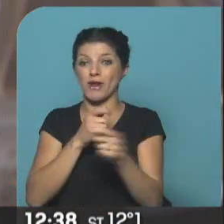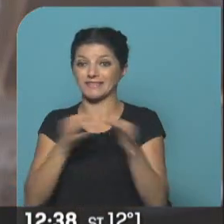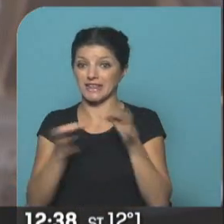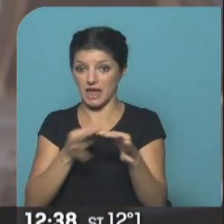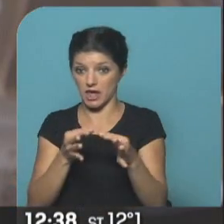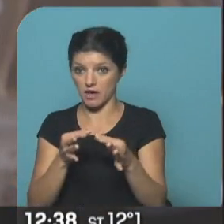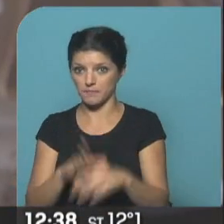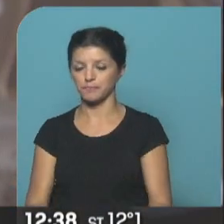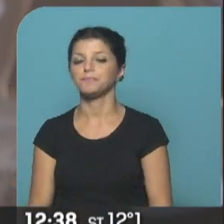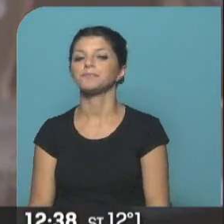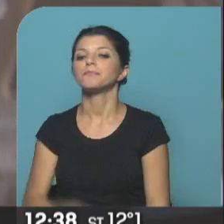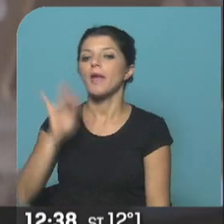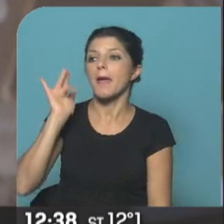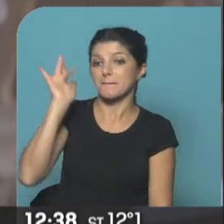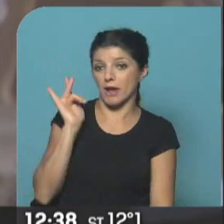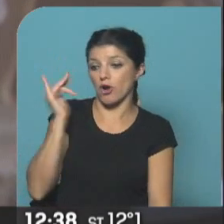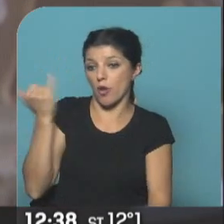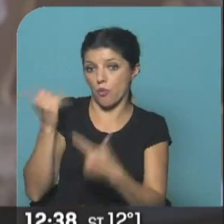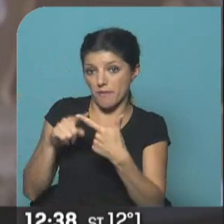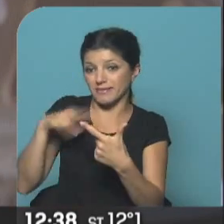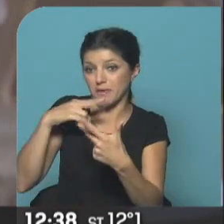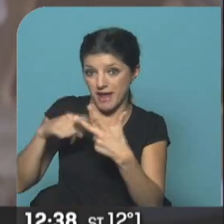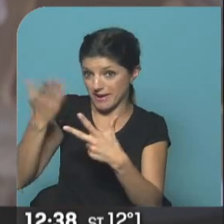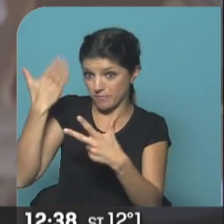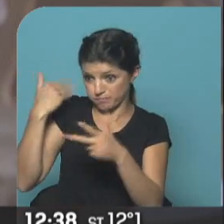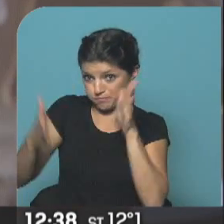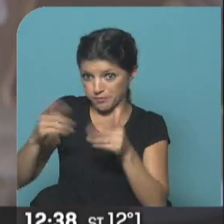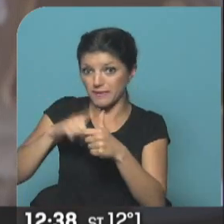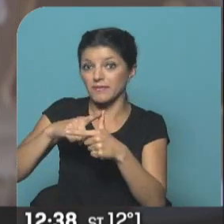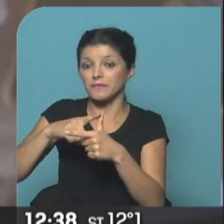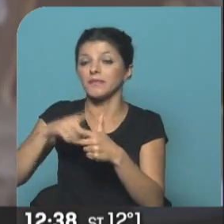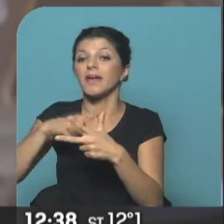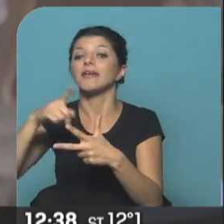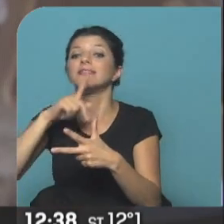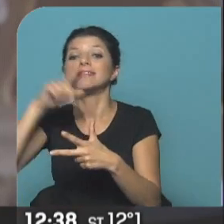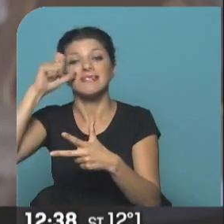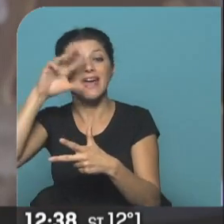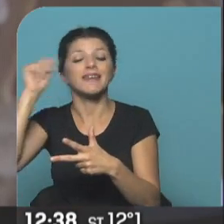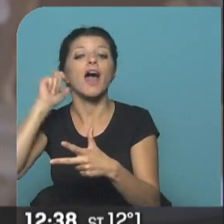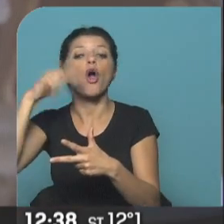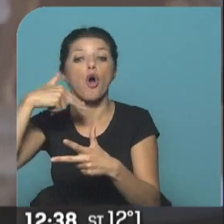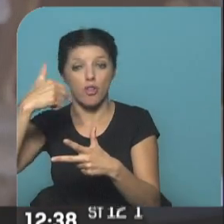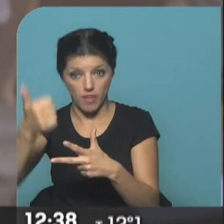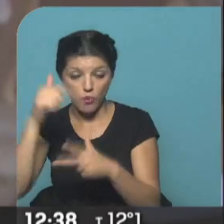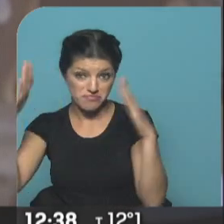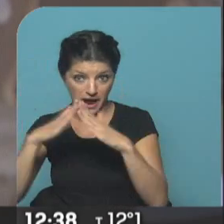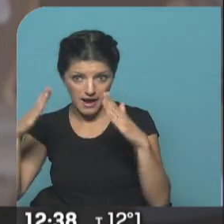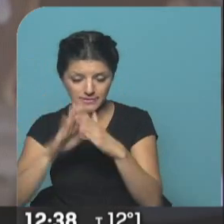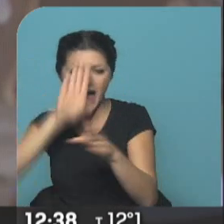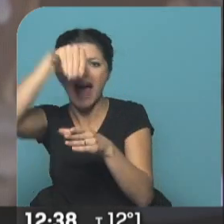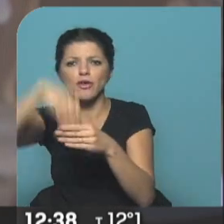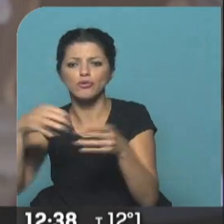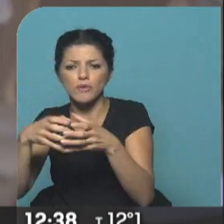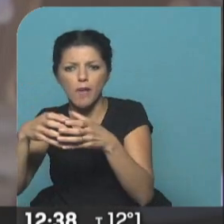entre miércoles, jueves y viernes. Es decir, el miércoles Alcanar, en Tarragona, allí en un chalet, estalla una bombona